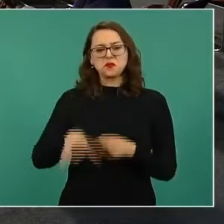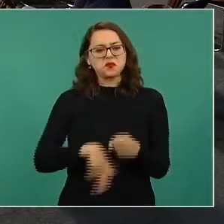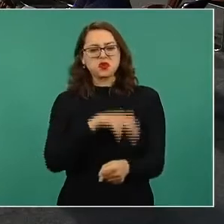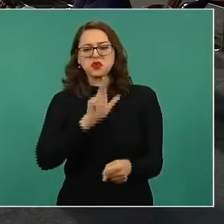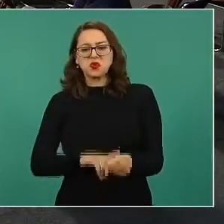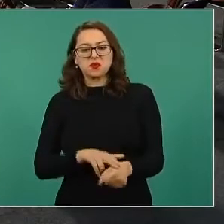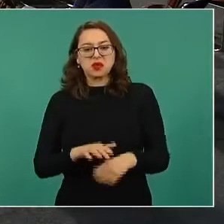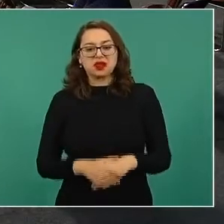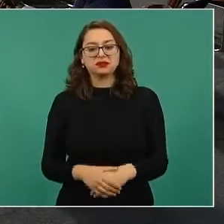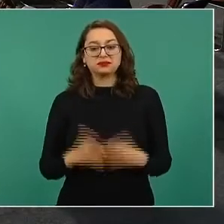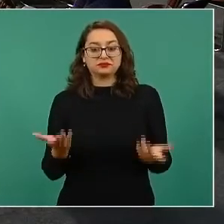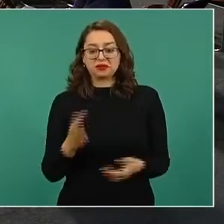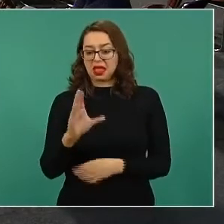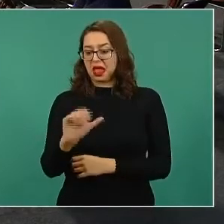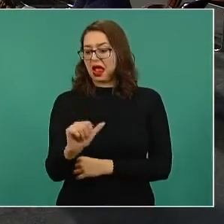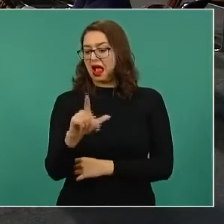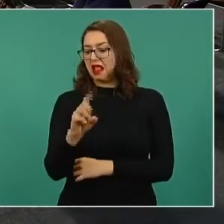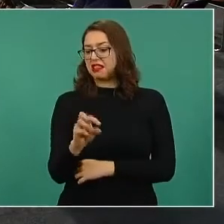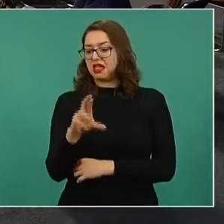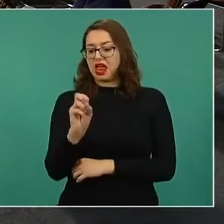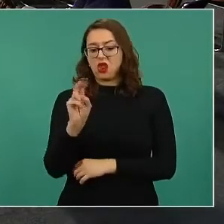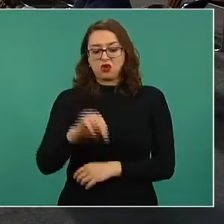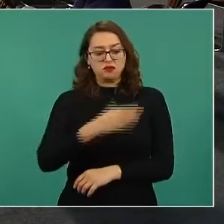de que Calderón